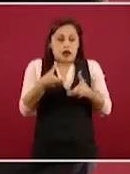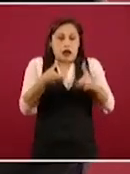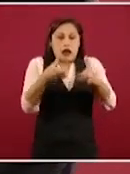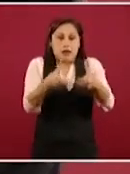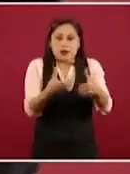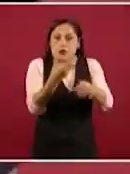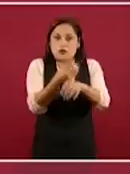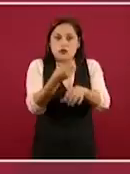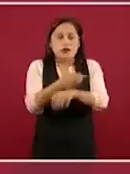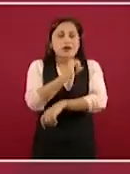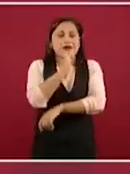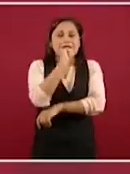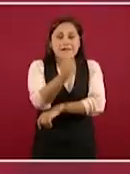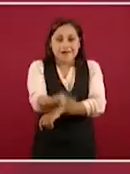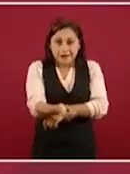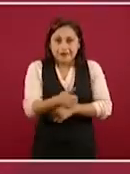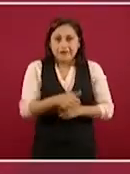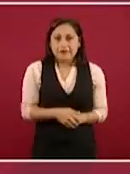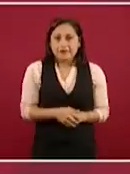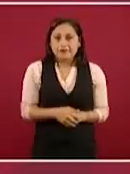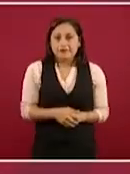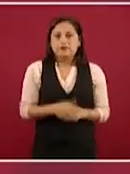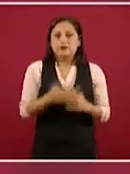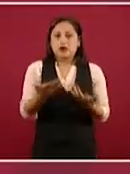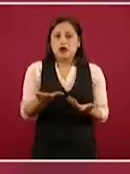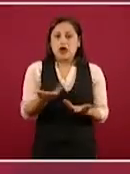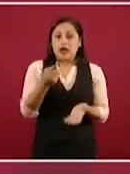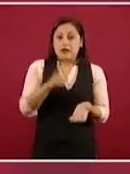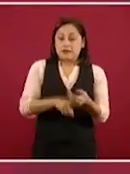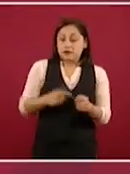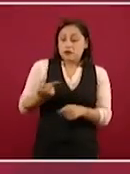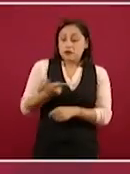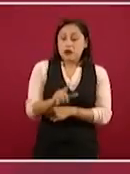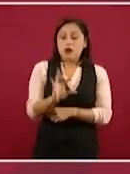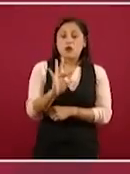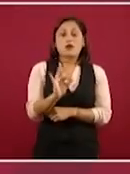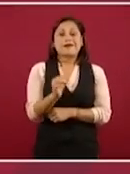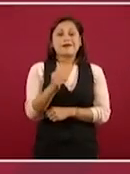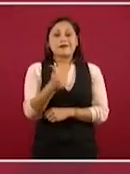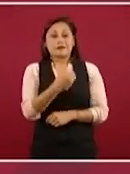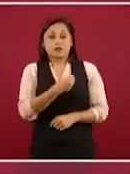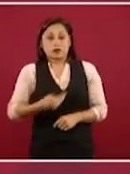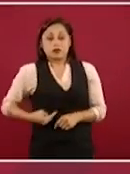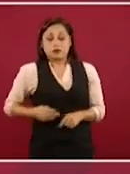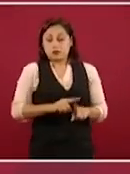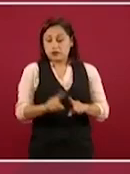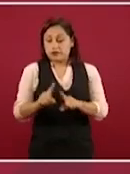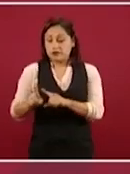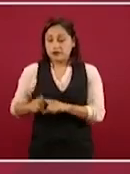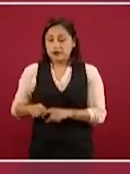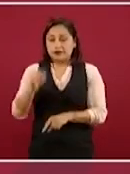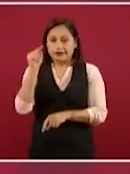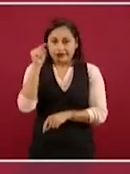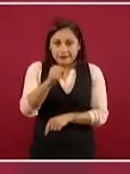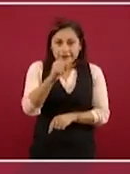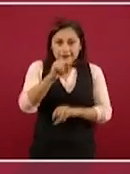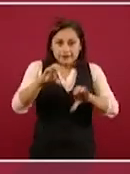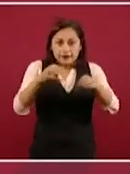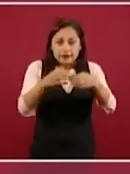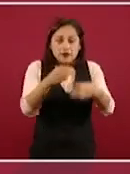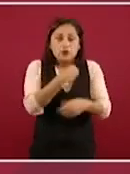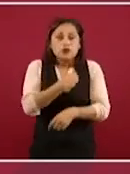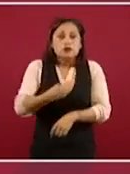los 46 municipios, creo, que tiene Guanajuato, este municipio no tiene camino